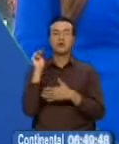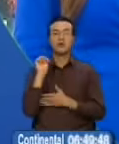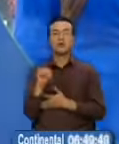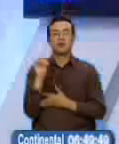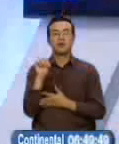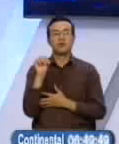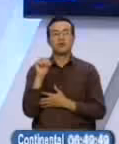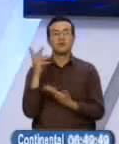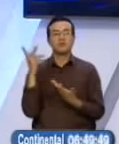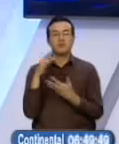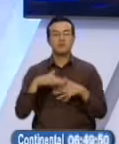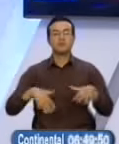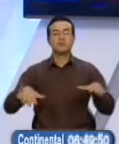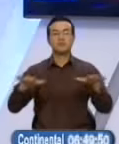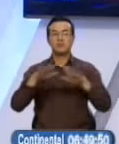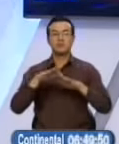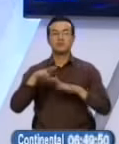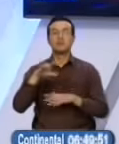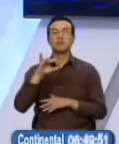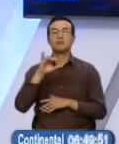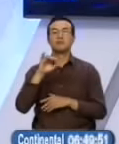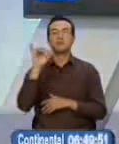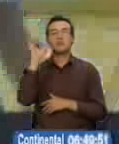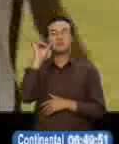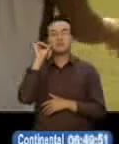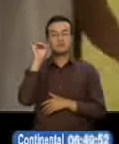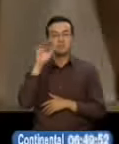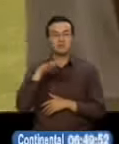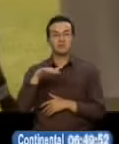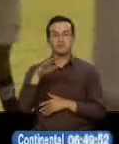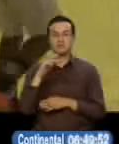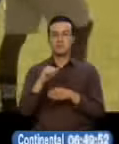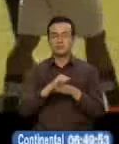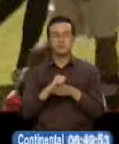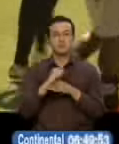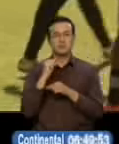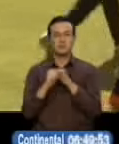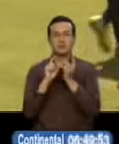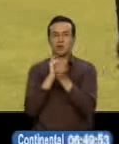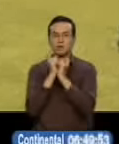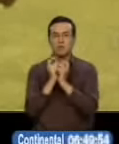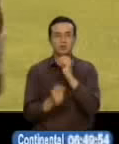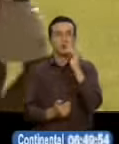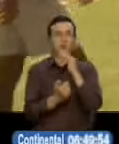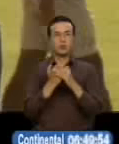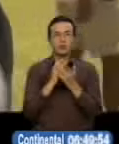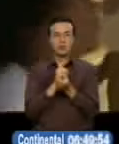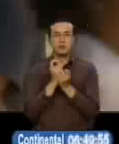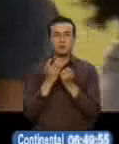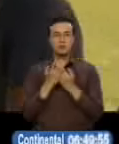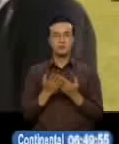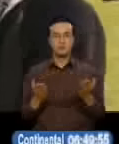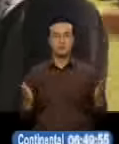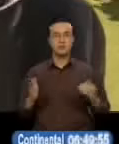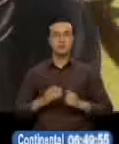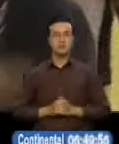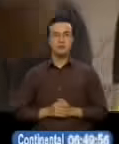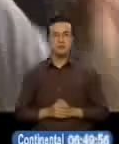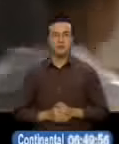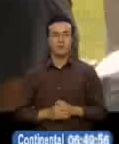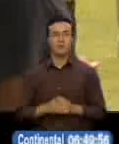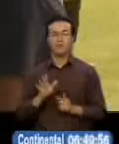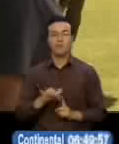martes en el Complejo Deportivo de Chillo Gijón y todas las novedades que se están rigiendo alrededor de este